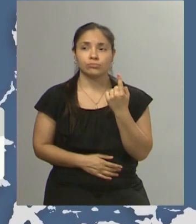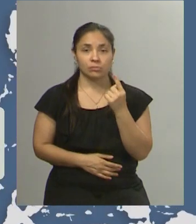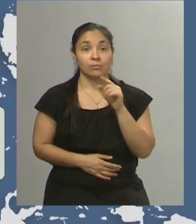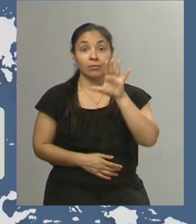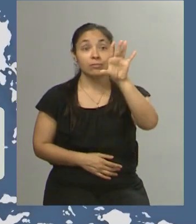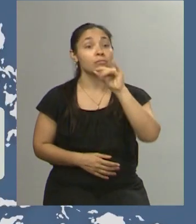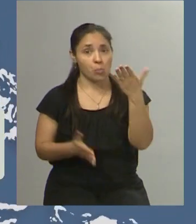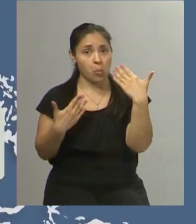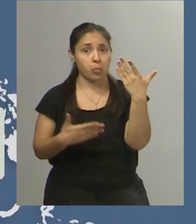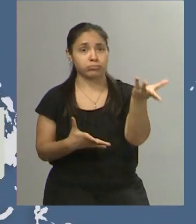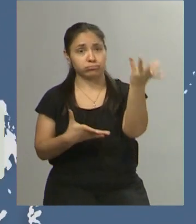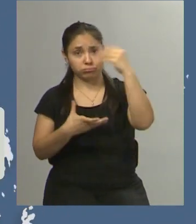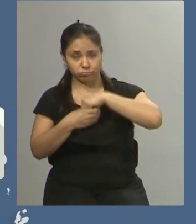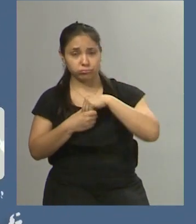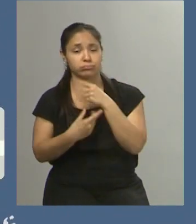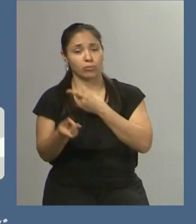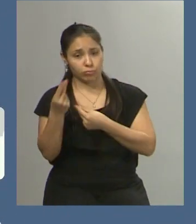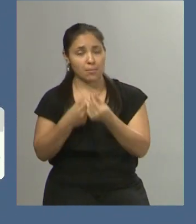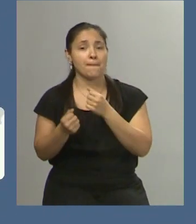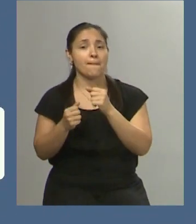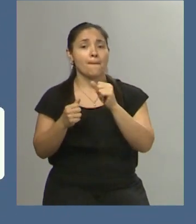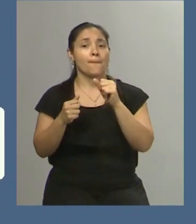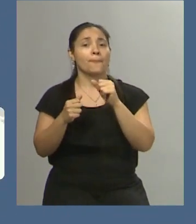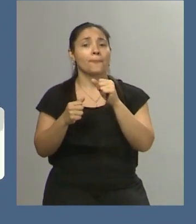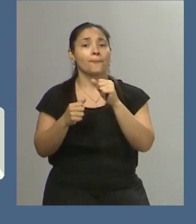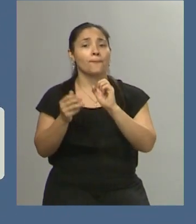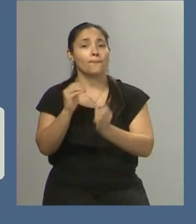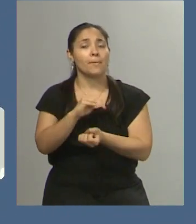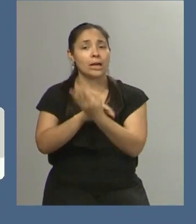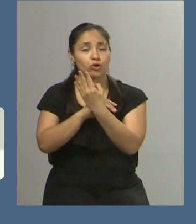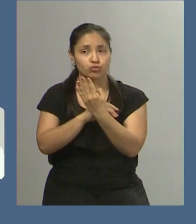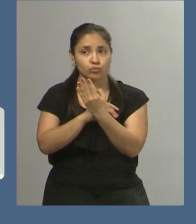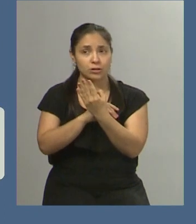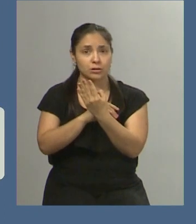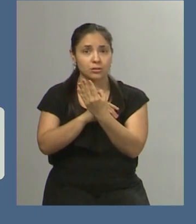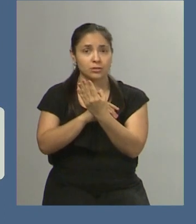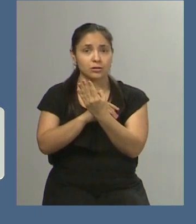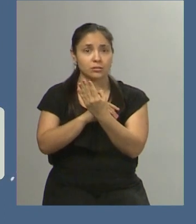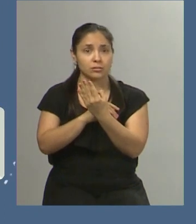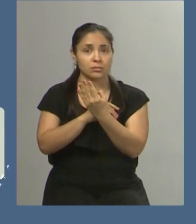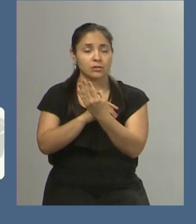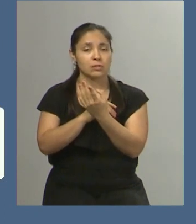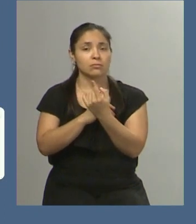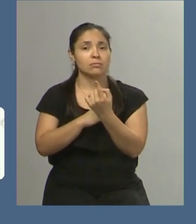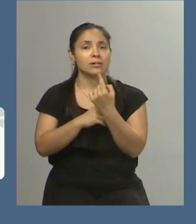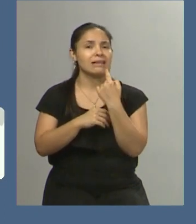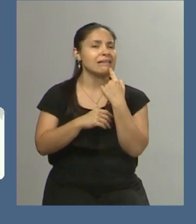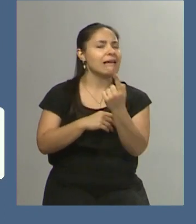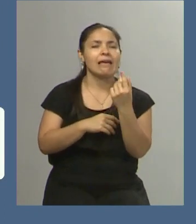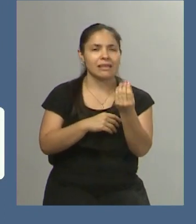invitado a ser parte del Mercosur, que señaló que no estaba en